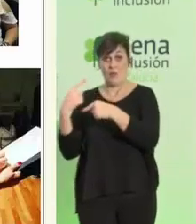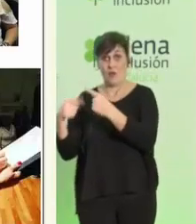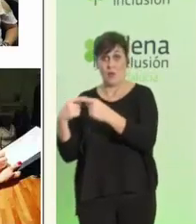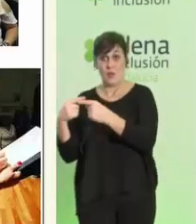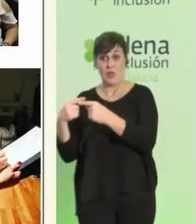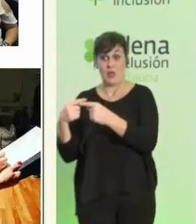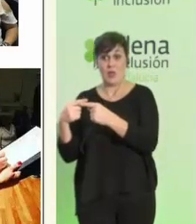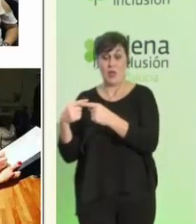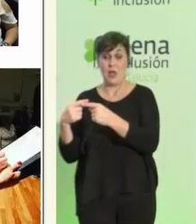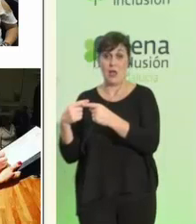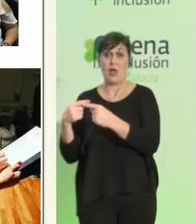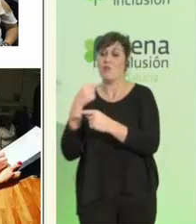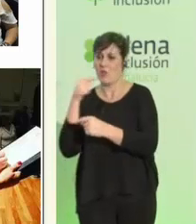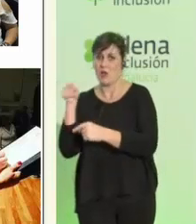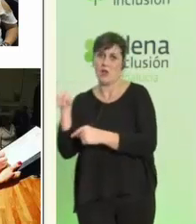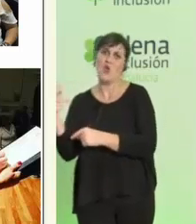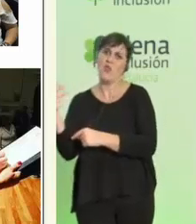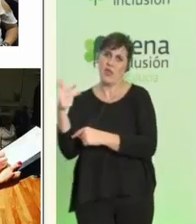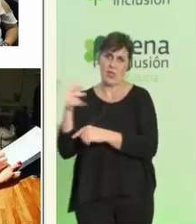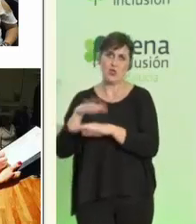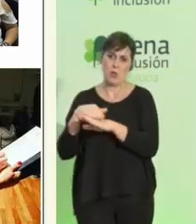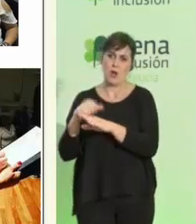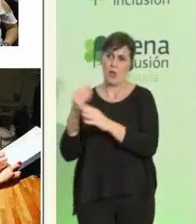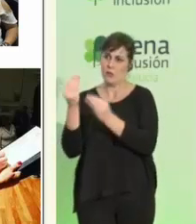esa formación.